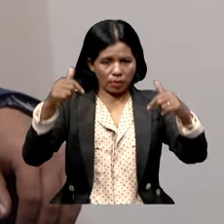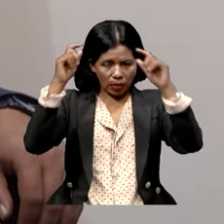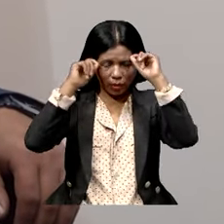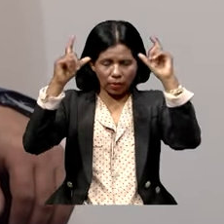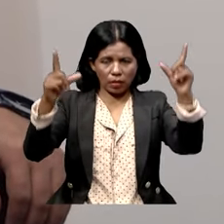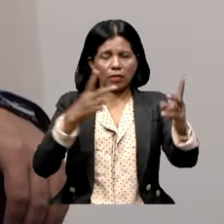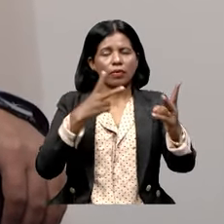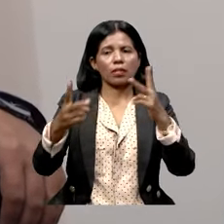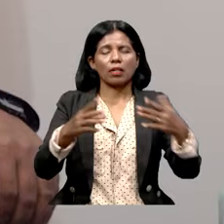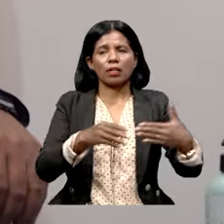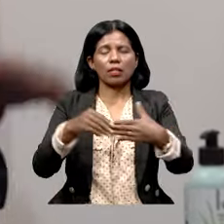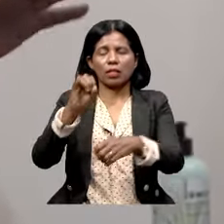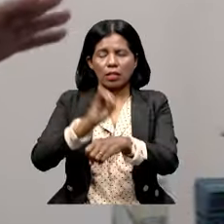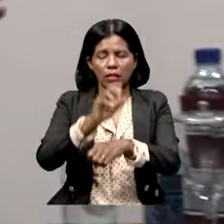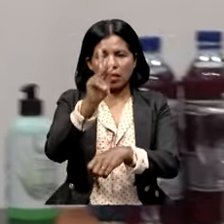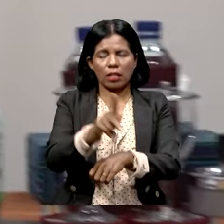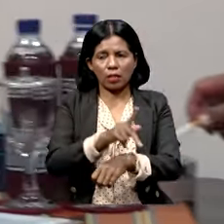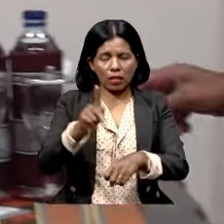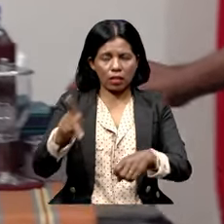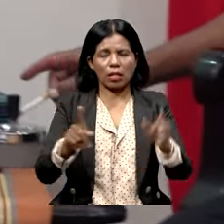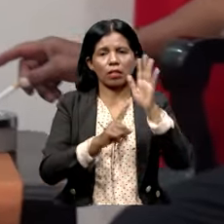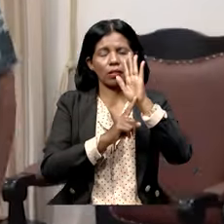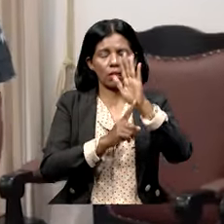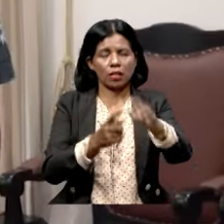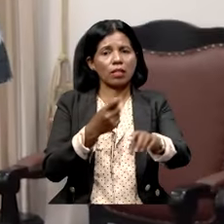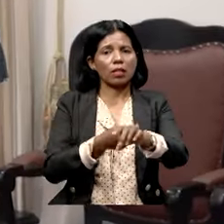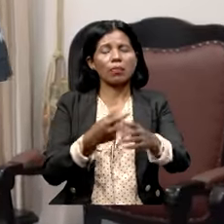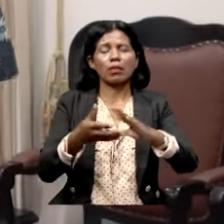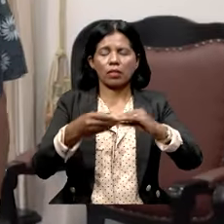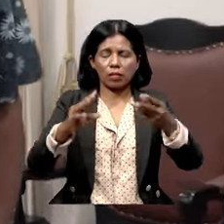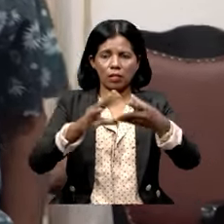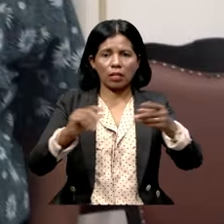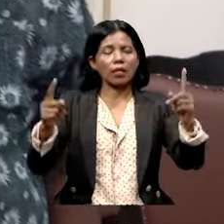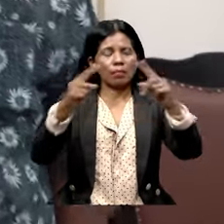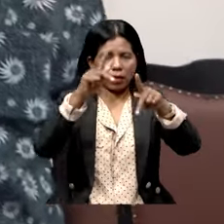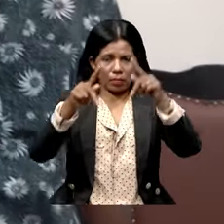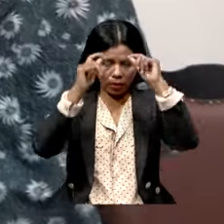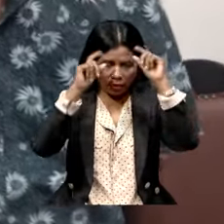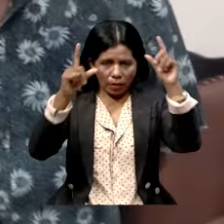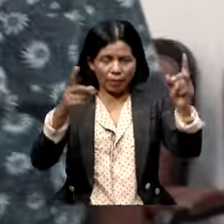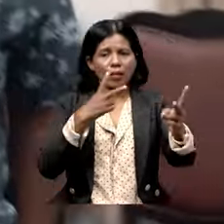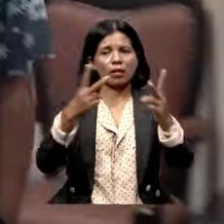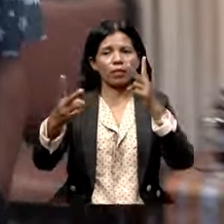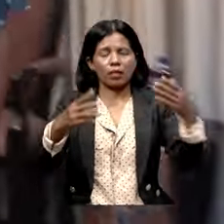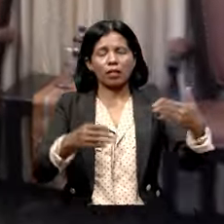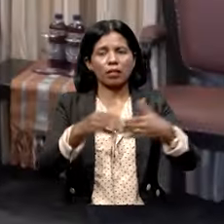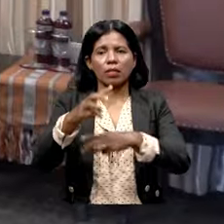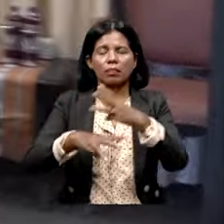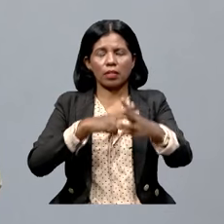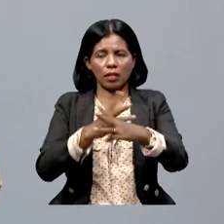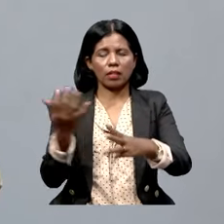lune visita líder igreja católica niang ne, saimos momento histórico ba povo Timor-Leste. Nune ho visita líder mundial